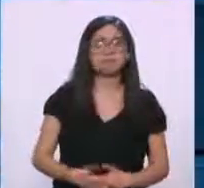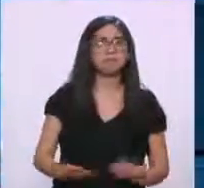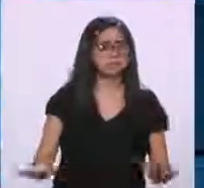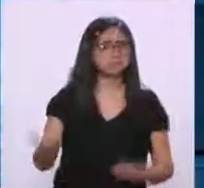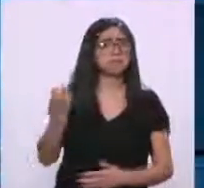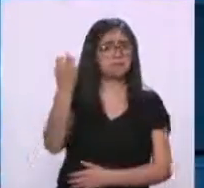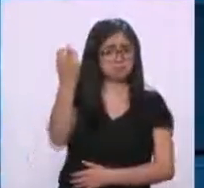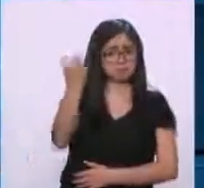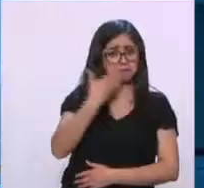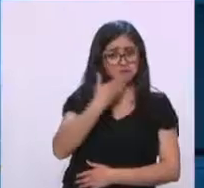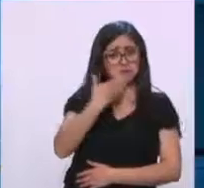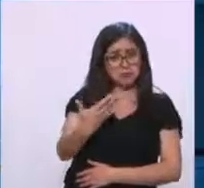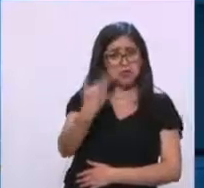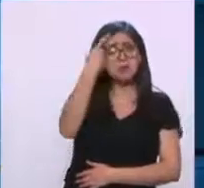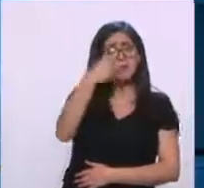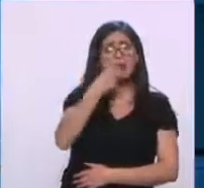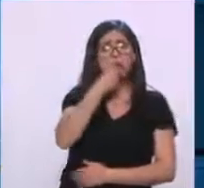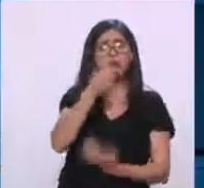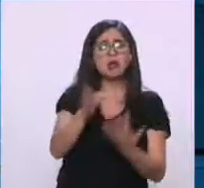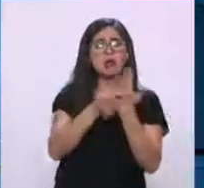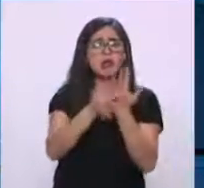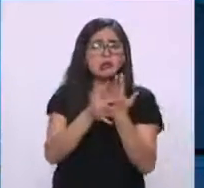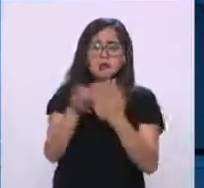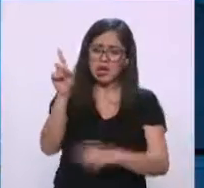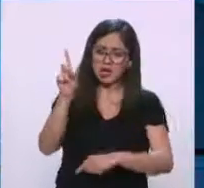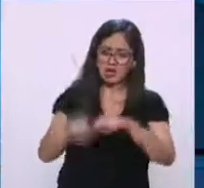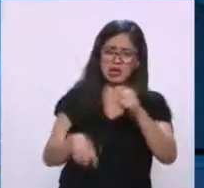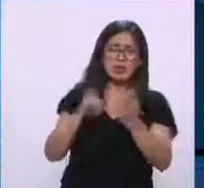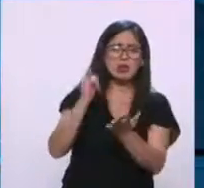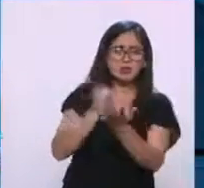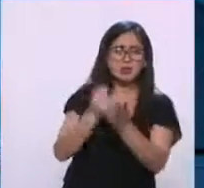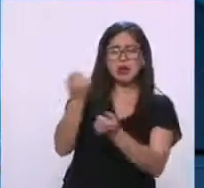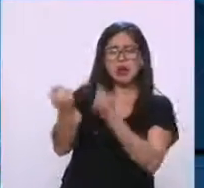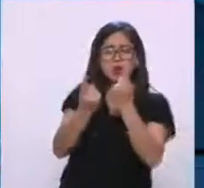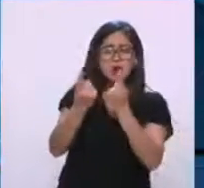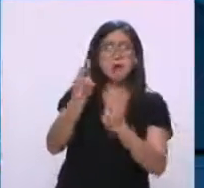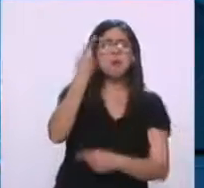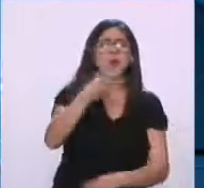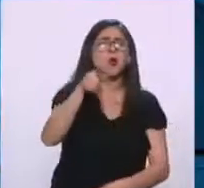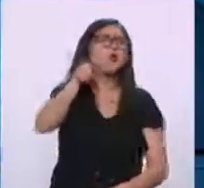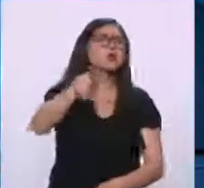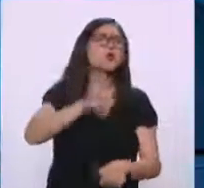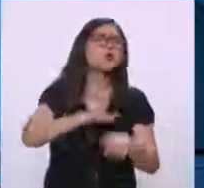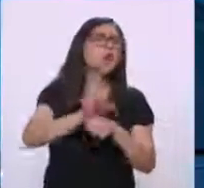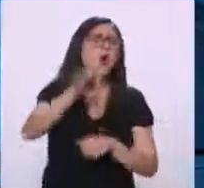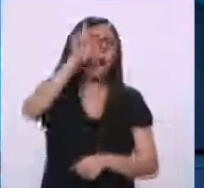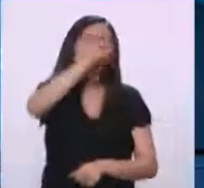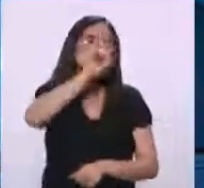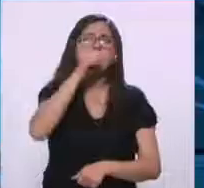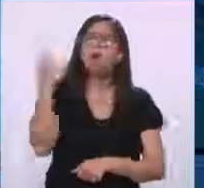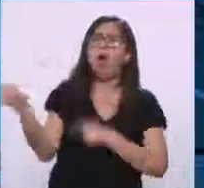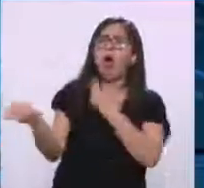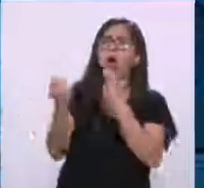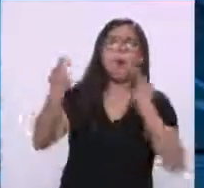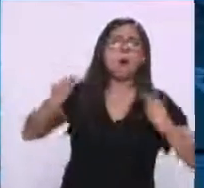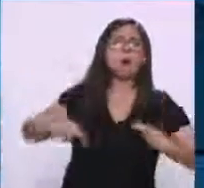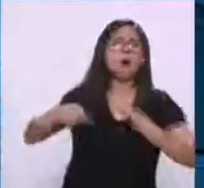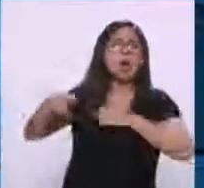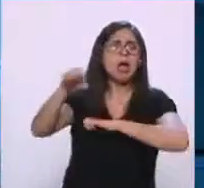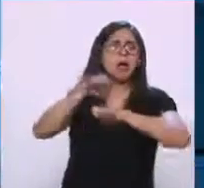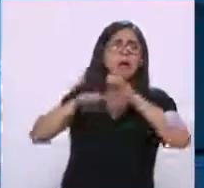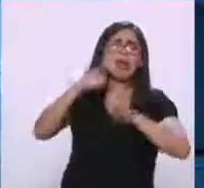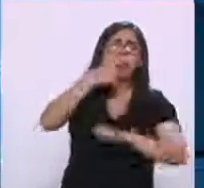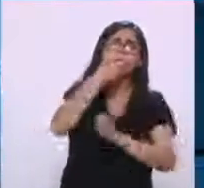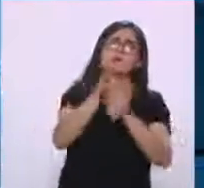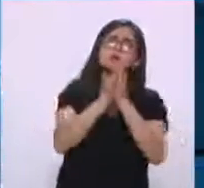sobre posibles condonaciones de impuestos, pero ¿qué opinas sobre la solicitud que han hecho algunos empresarios de que se les condonen impuestos en